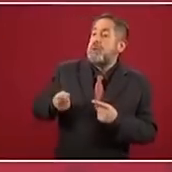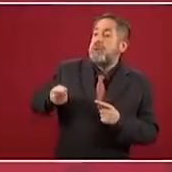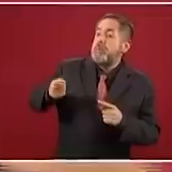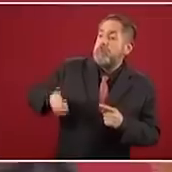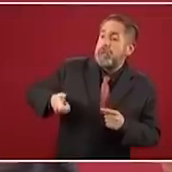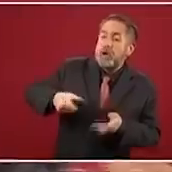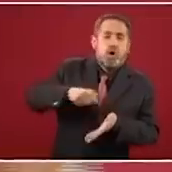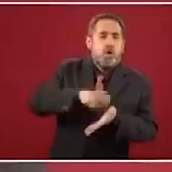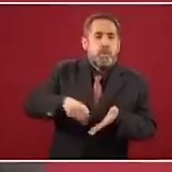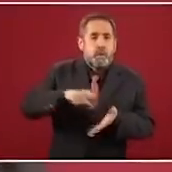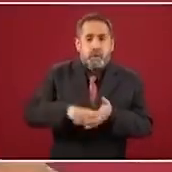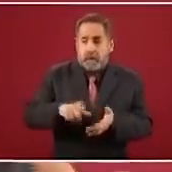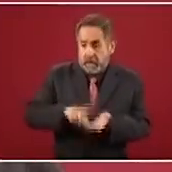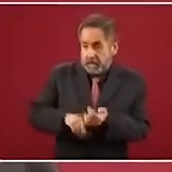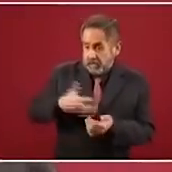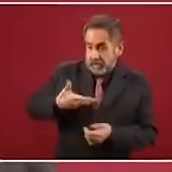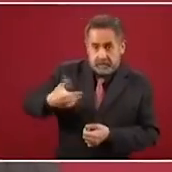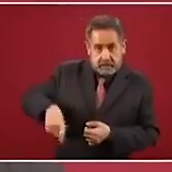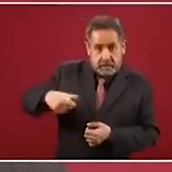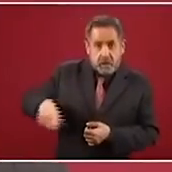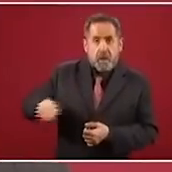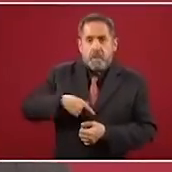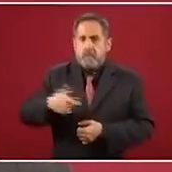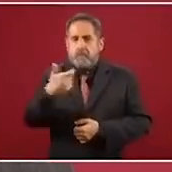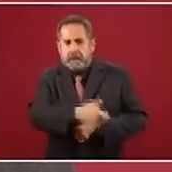adquiera el que tenga dinero.